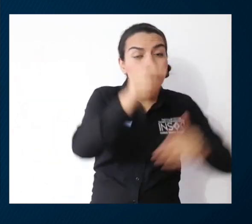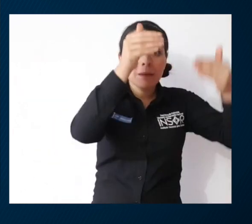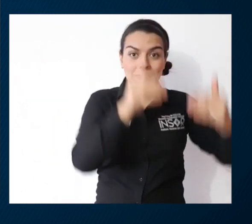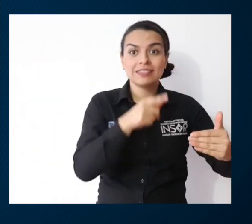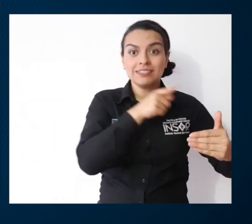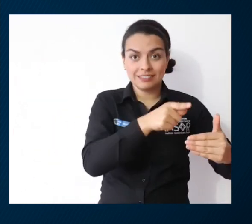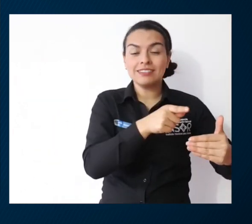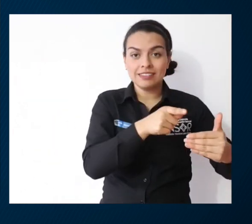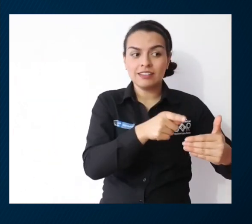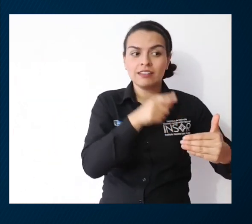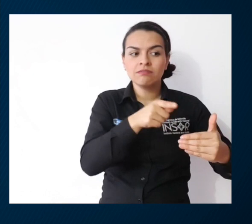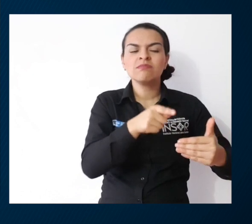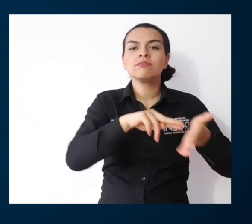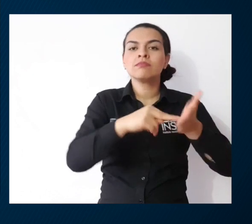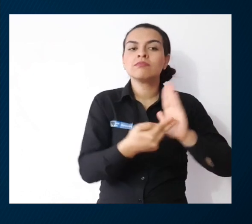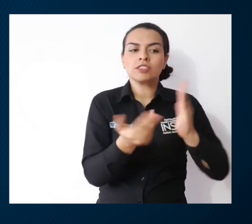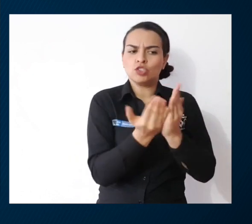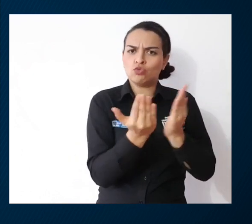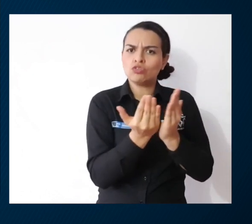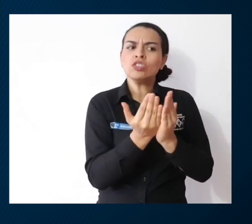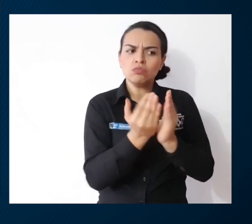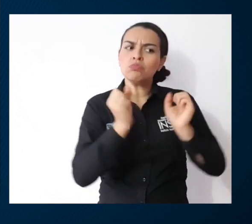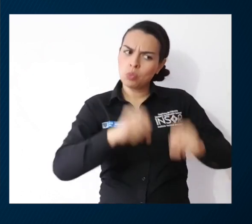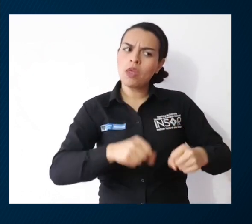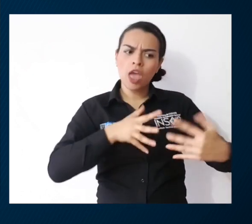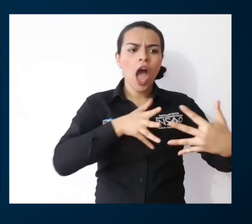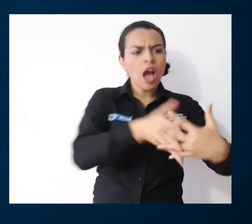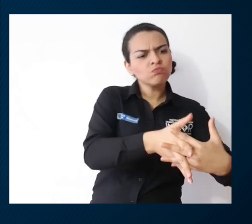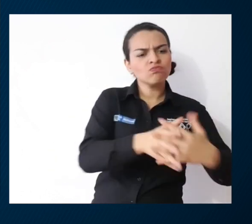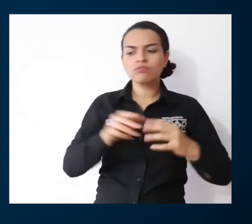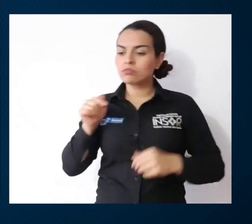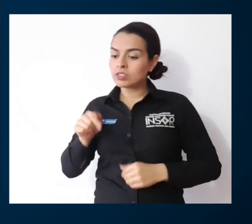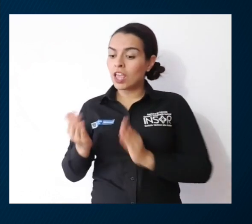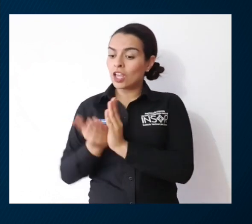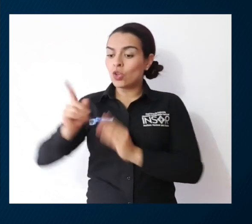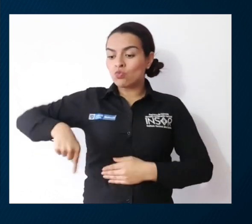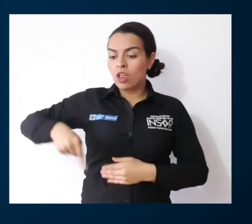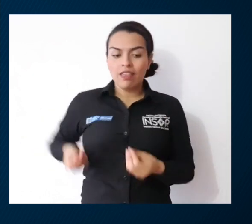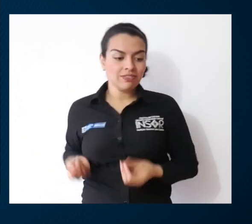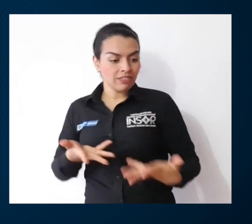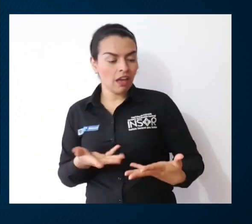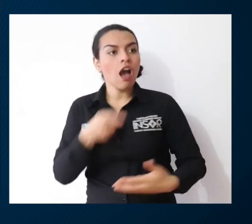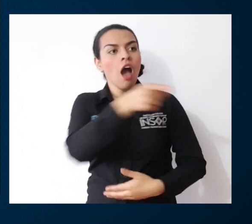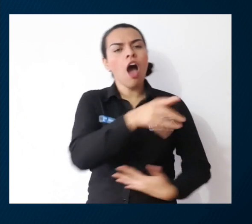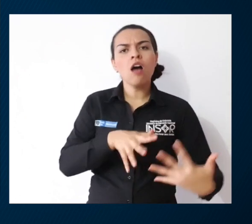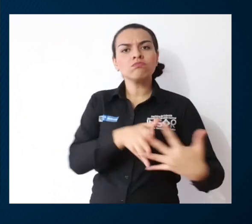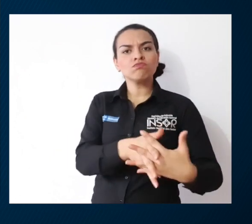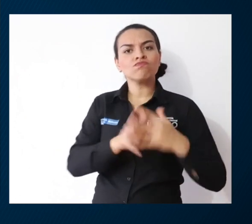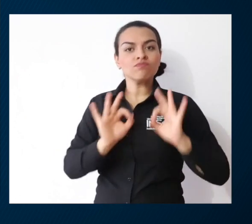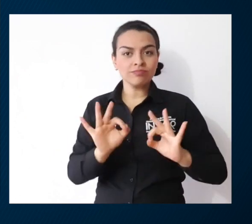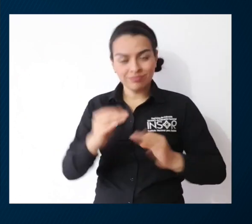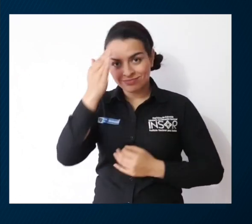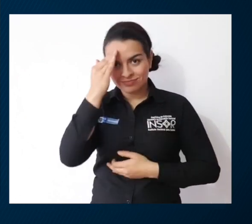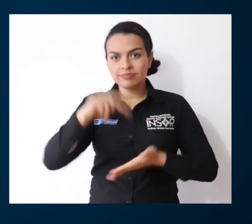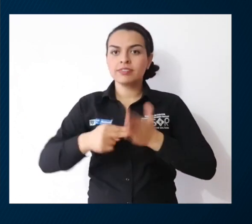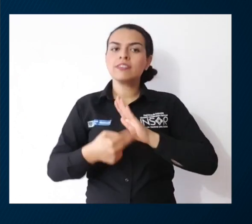demandas, es decir, un estudiante que se adapta fácil y rápidamente a lo que esa escuela rígida ofrece, la pone en la posición de